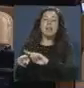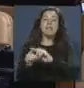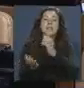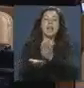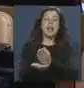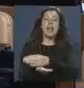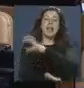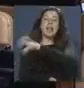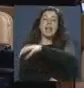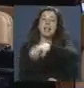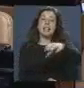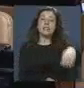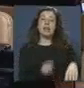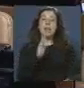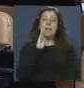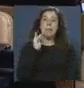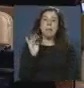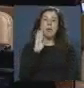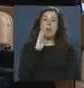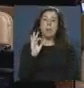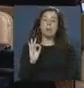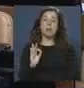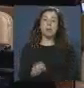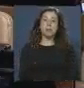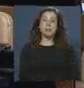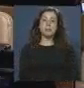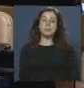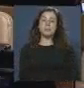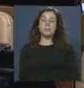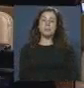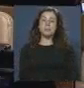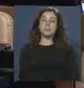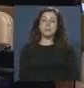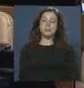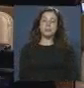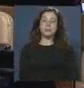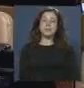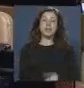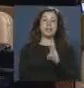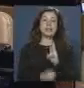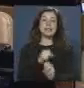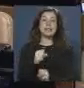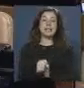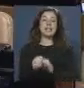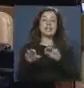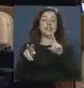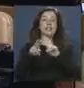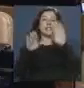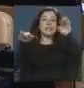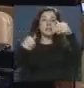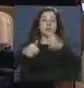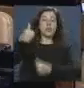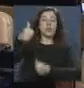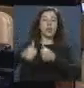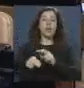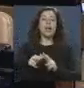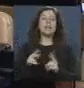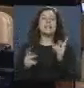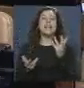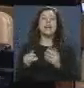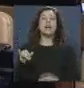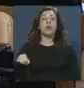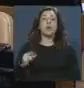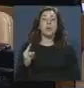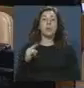establecimientos educacionales de la región del Biobío. Como usted sabe, presidente, cada 3 años se hace una licitación que la realiza la Junta Nacional